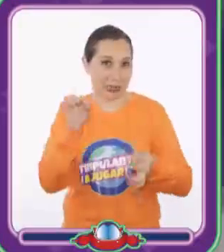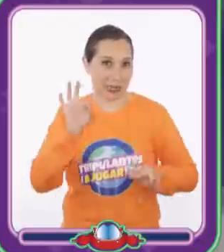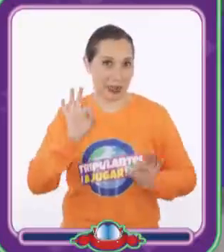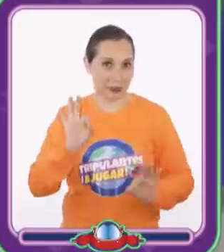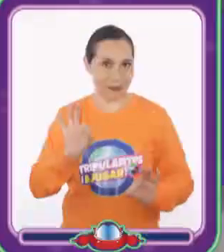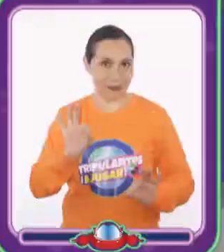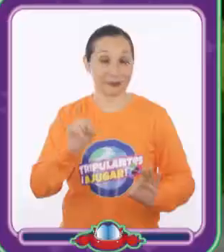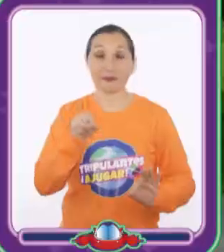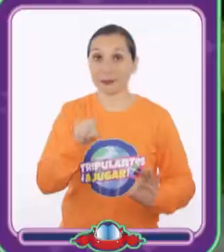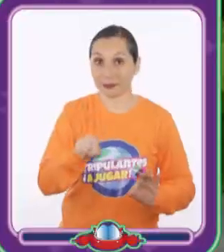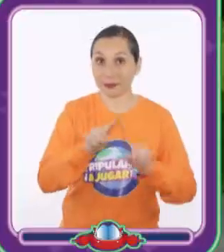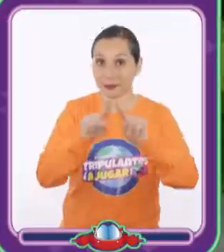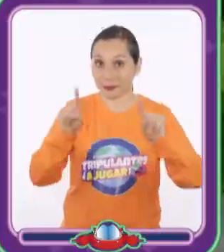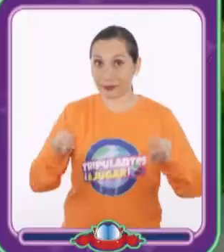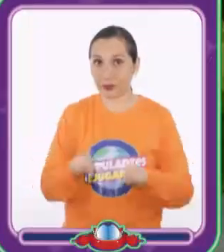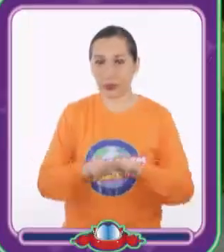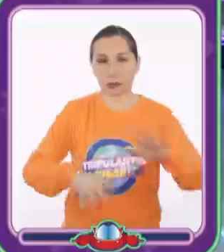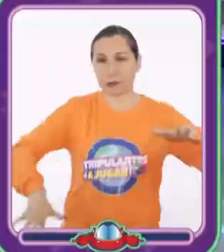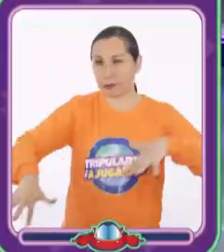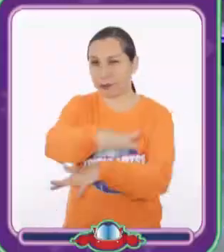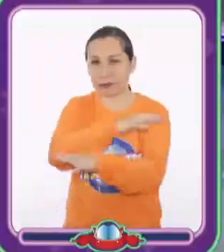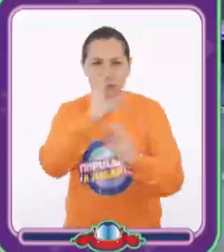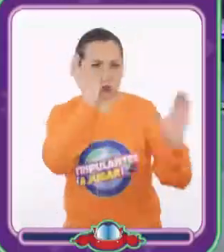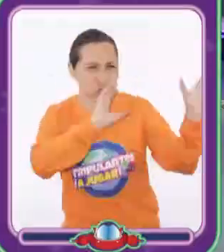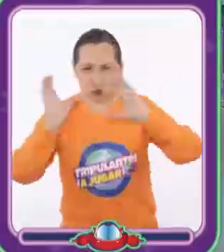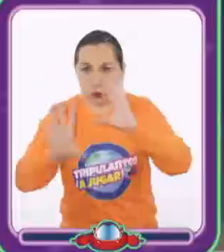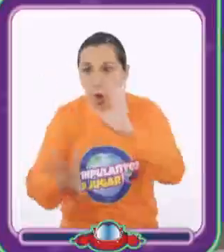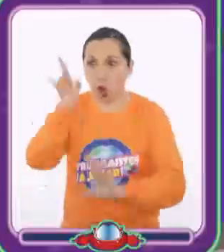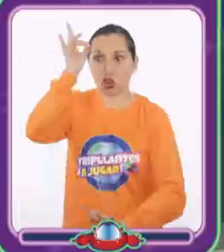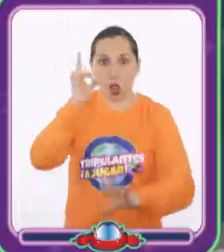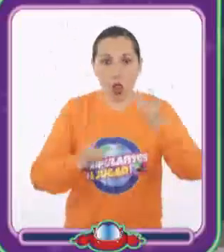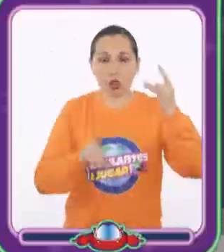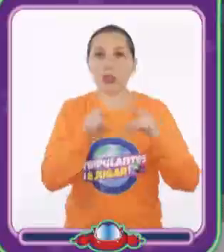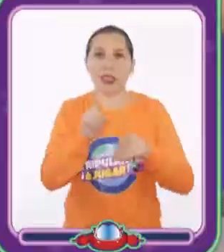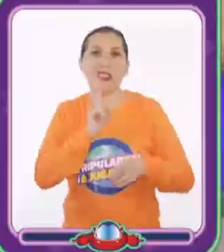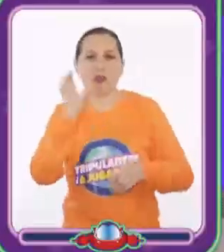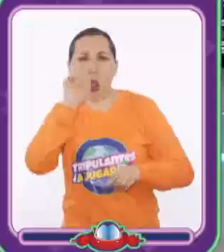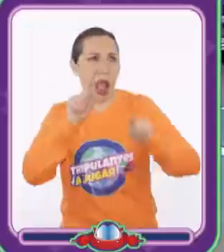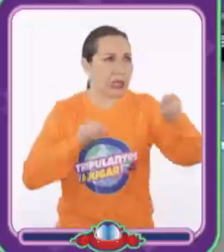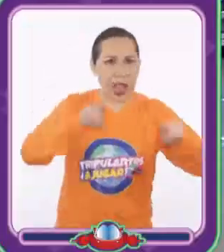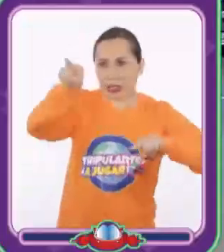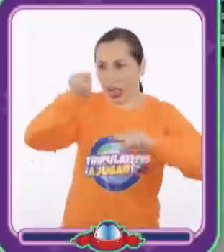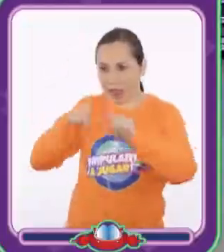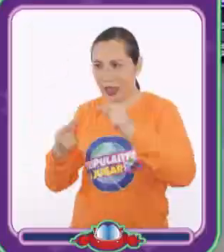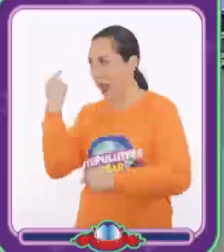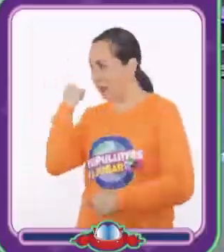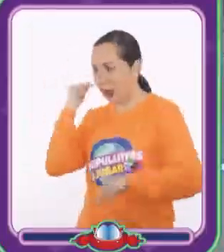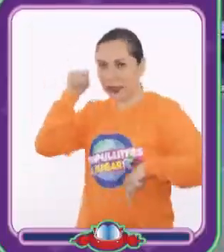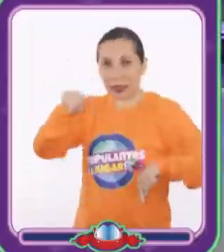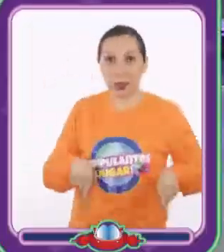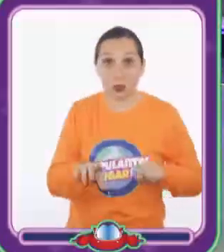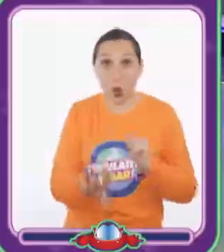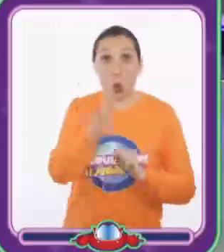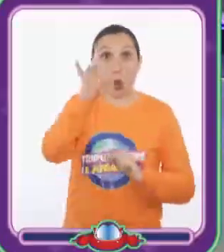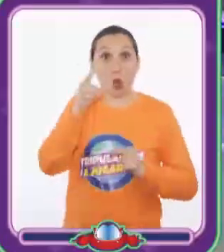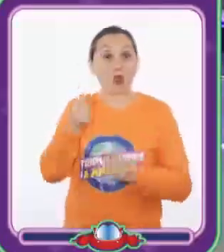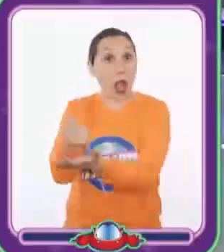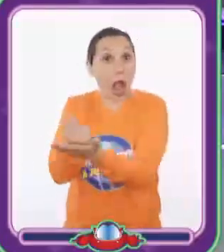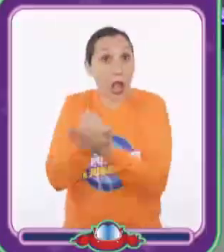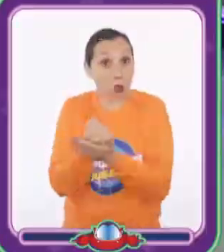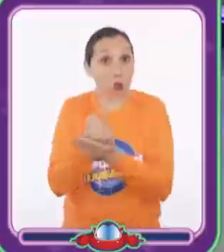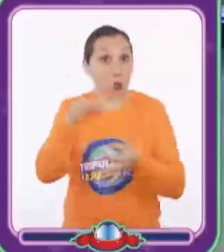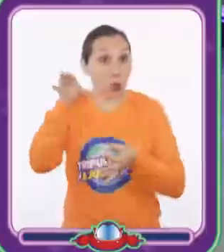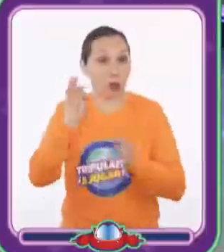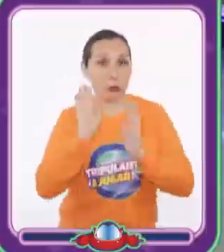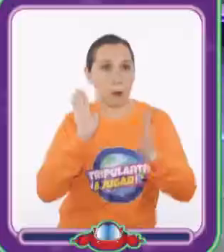aquí. Y debemos desordenar todo para poder encontrarlas. Tienen que buscar por allá, por acá atrás. Cuando encuentren una pista, la tienen que